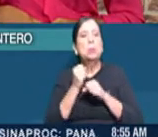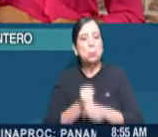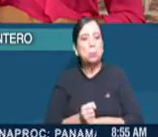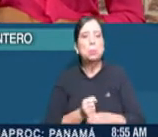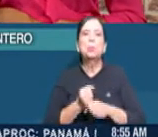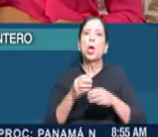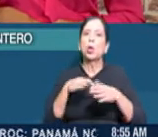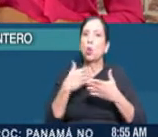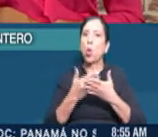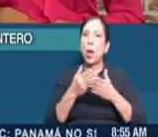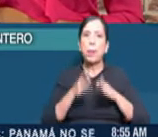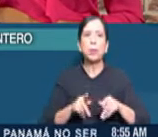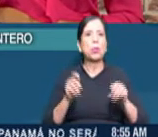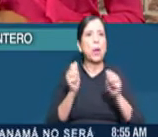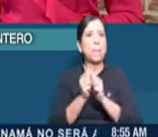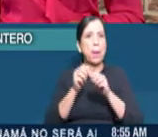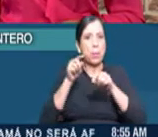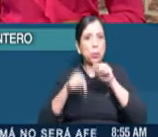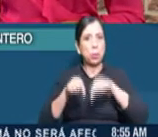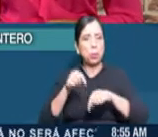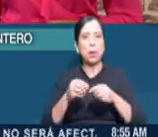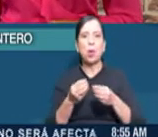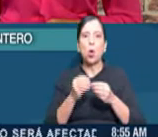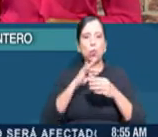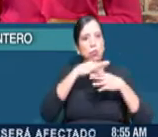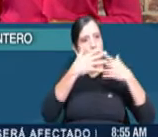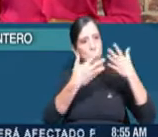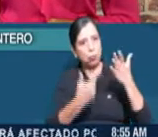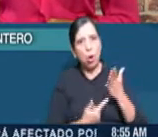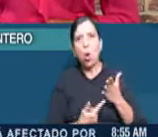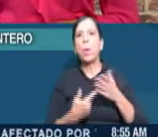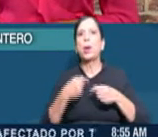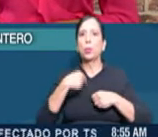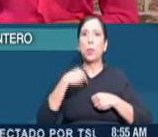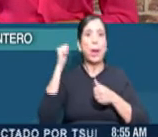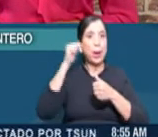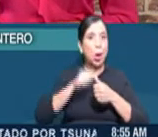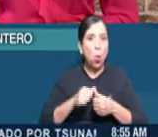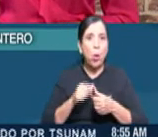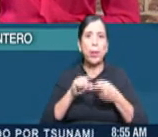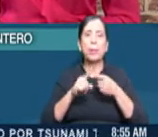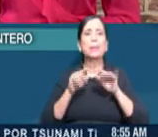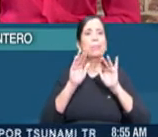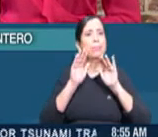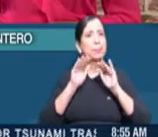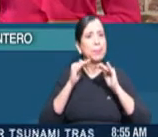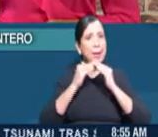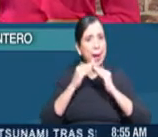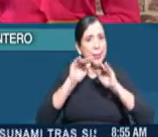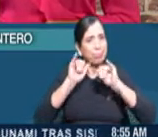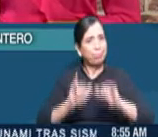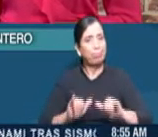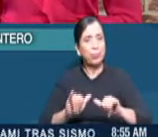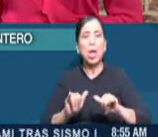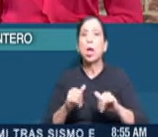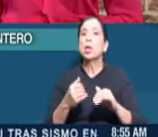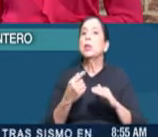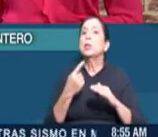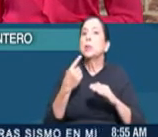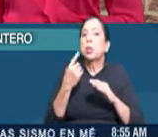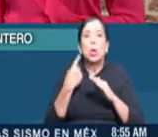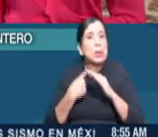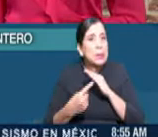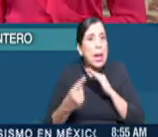menú completo que presentamos en el día de hoy, Betseray. Así es, Araceli. Recuerde, amigo televidente, quedarse en casa y solo salga si es